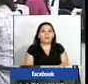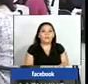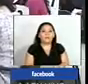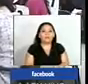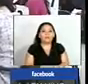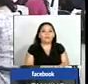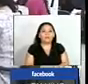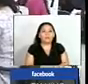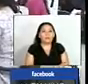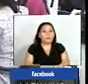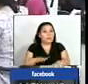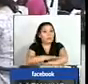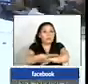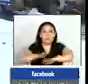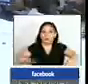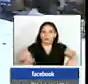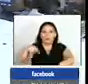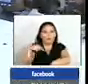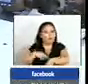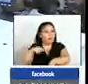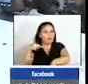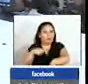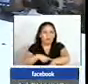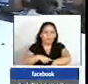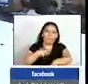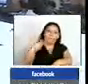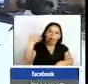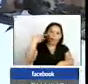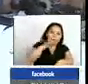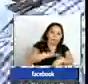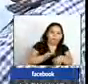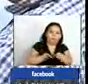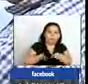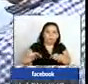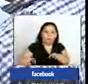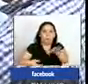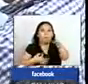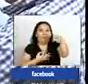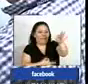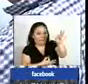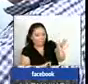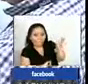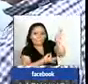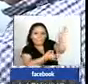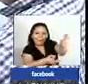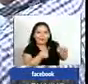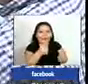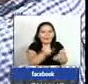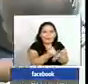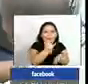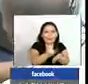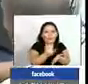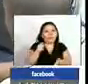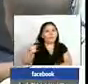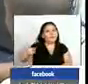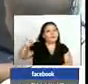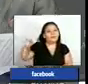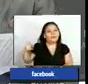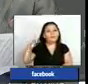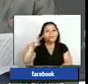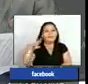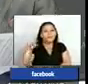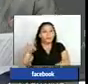Una vez vencido el periodo adicional para la declaración del impuesto sobre la renta del ejercicio fiscal 2019,